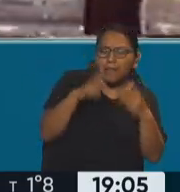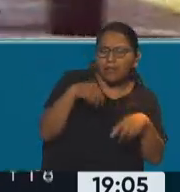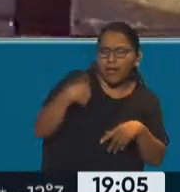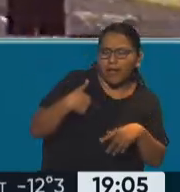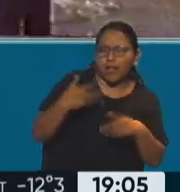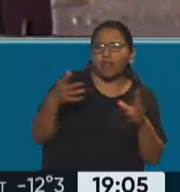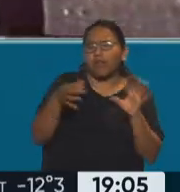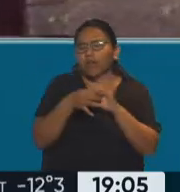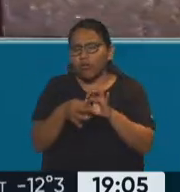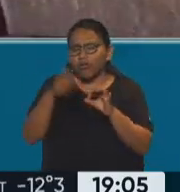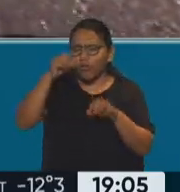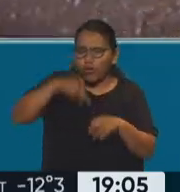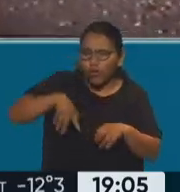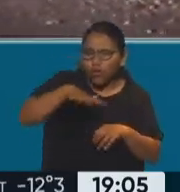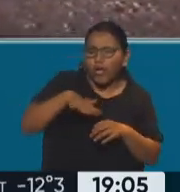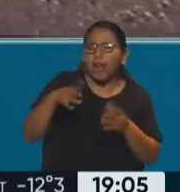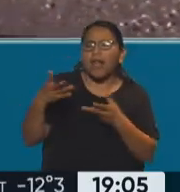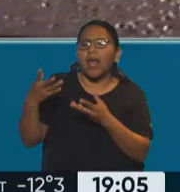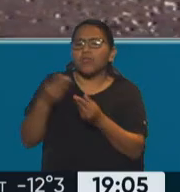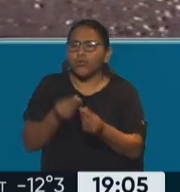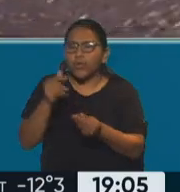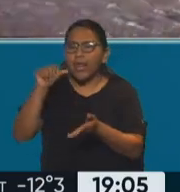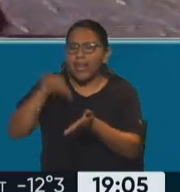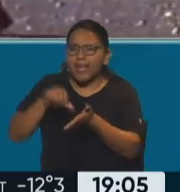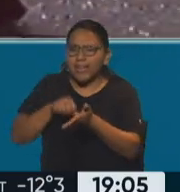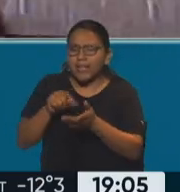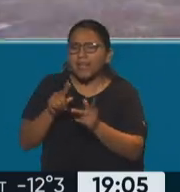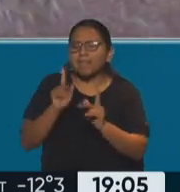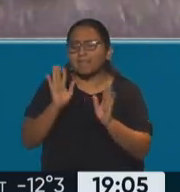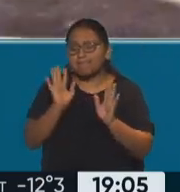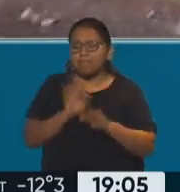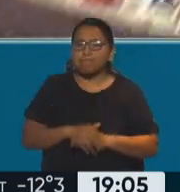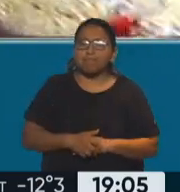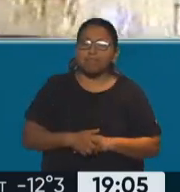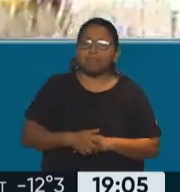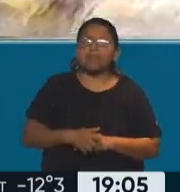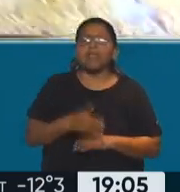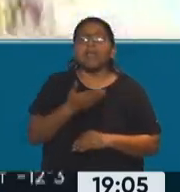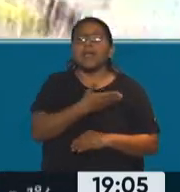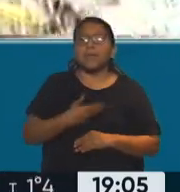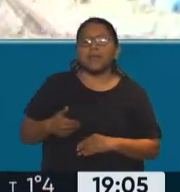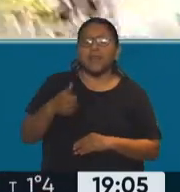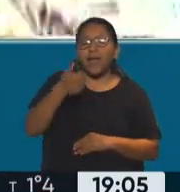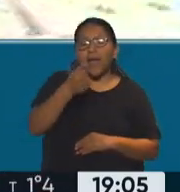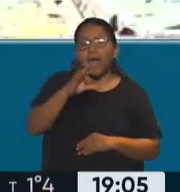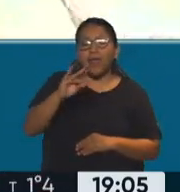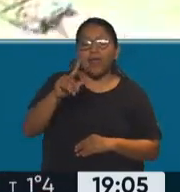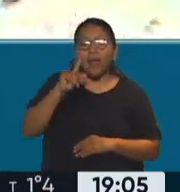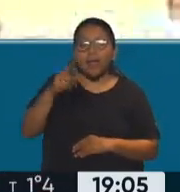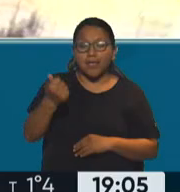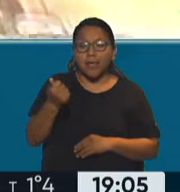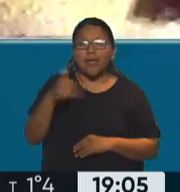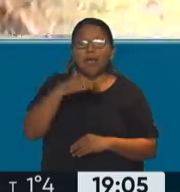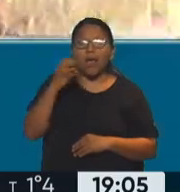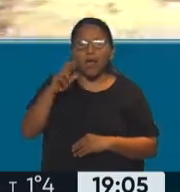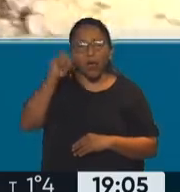a una conexión local y a la colaboración iraní en la organización del atentado. El presidente de la DAIA, Jorge Novovich, dijo en las últimas horas